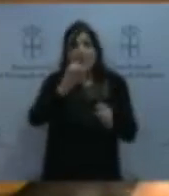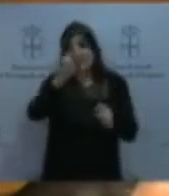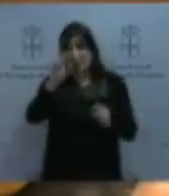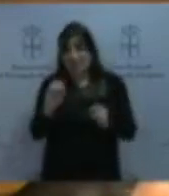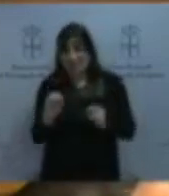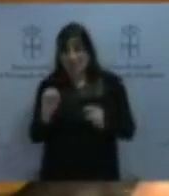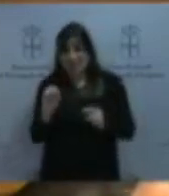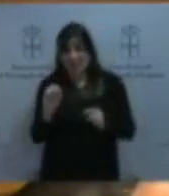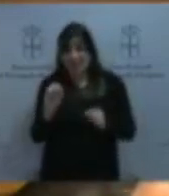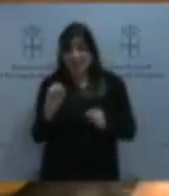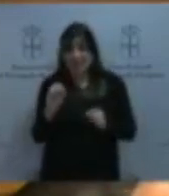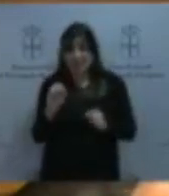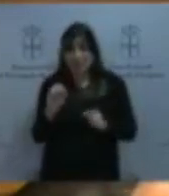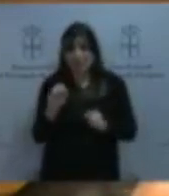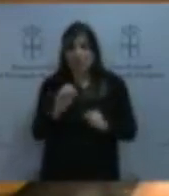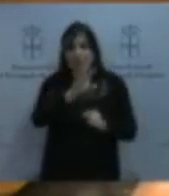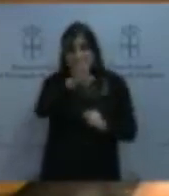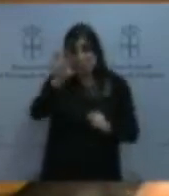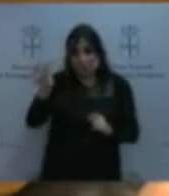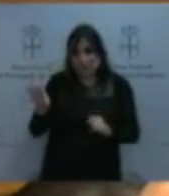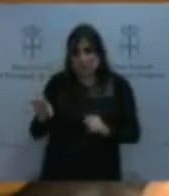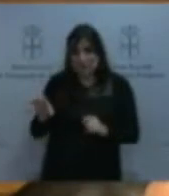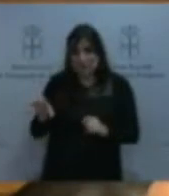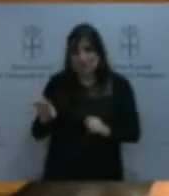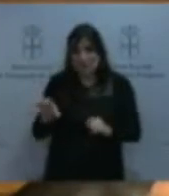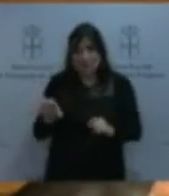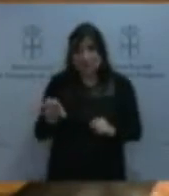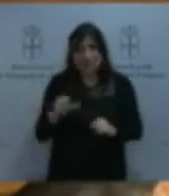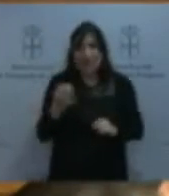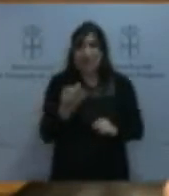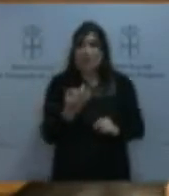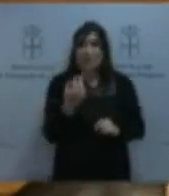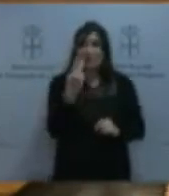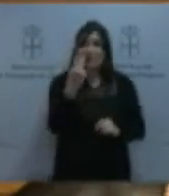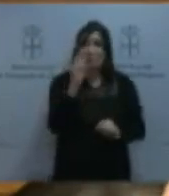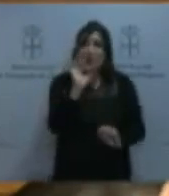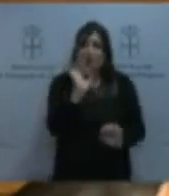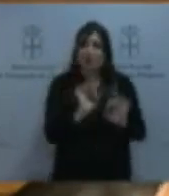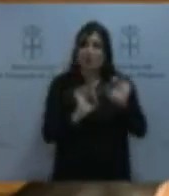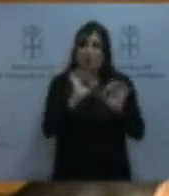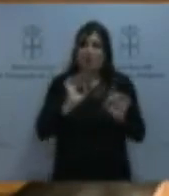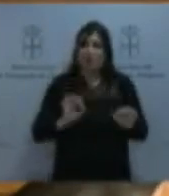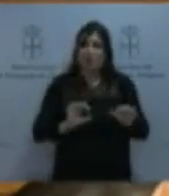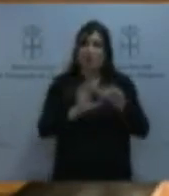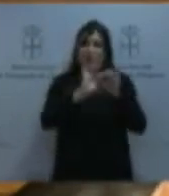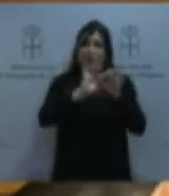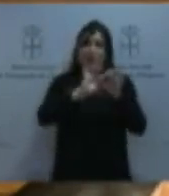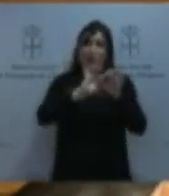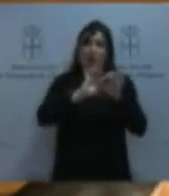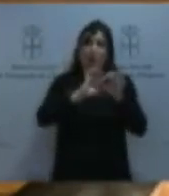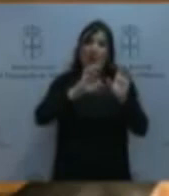países estén en un 20% en cuanto a la participación de la industria en el PIB, nosotros ya